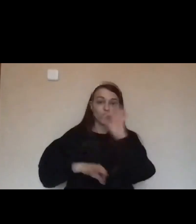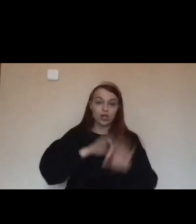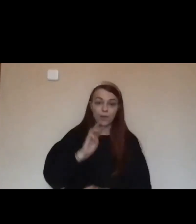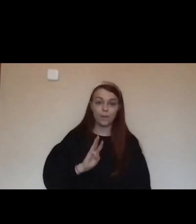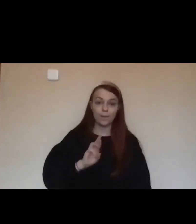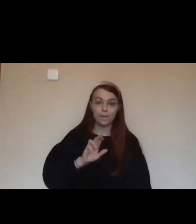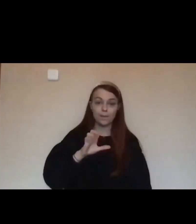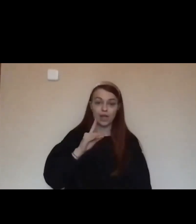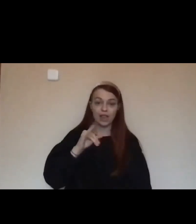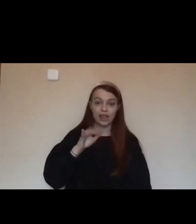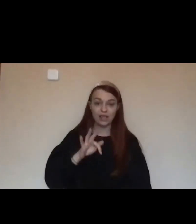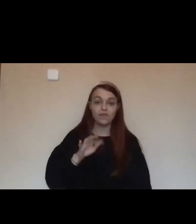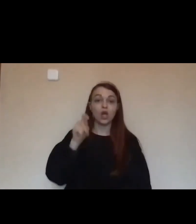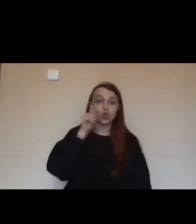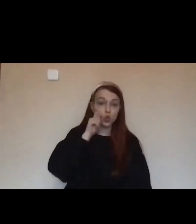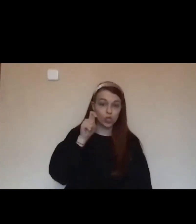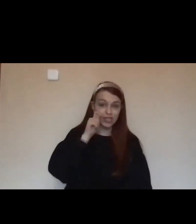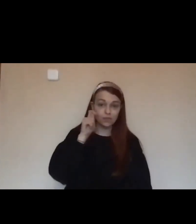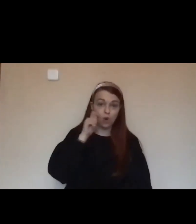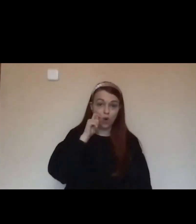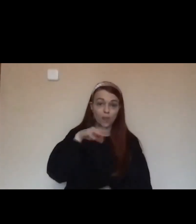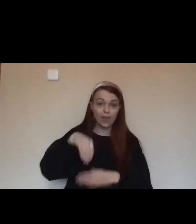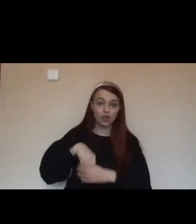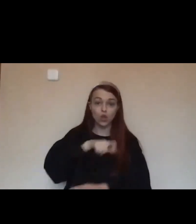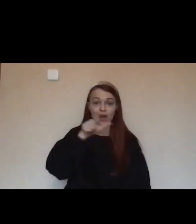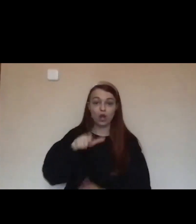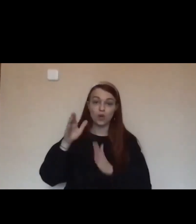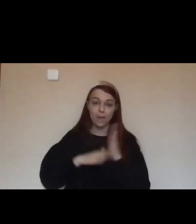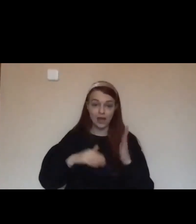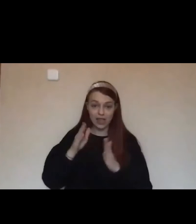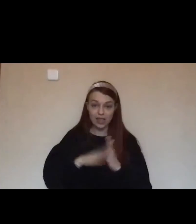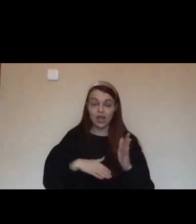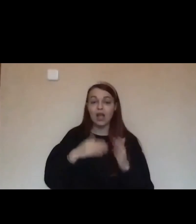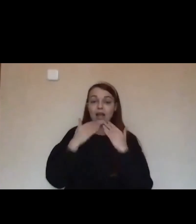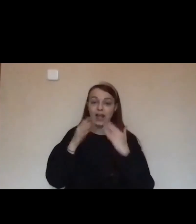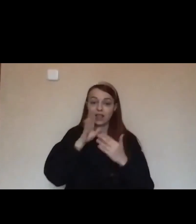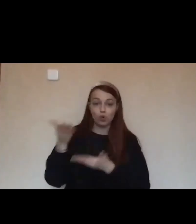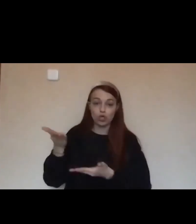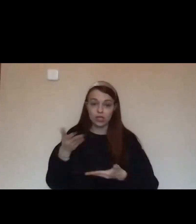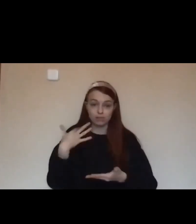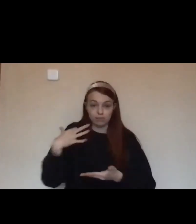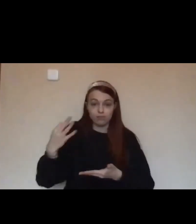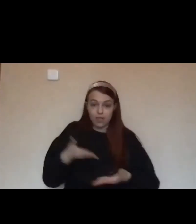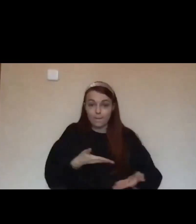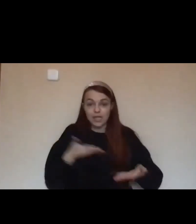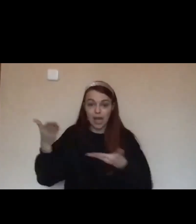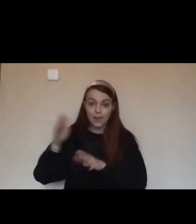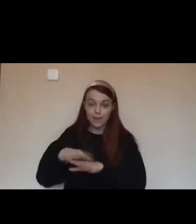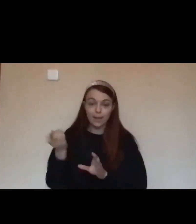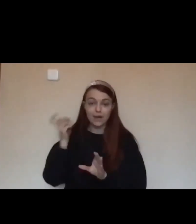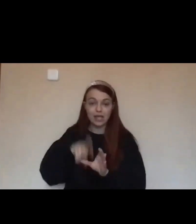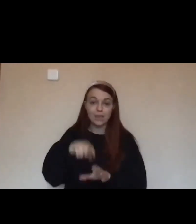PREDIF, a Turisme de la Comunidad Valenciana, Invatur, por invitarme a participar en